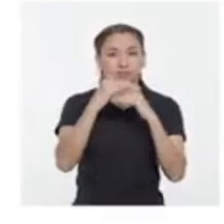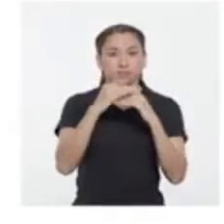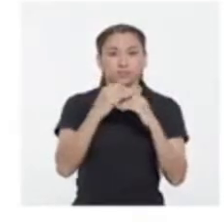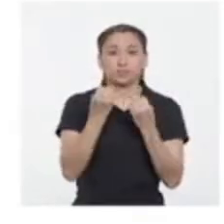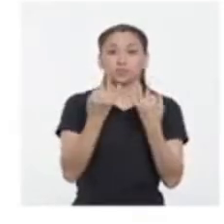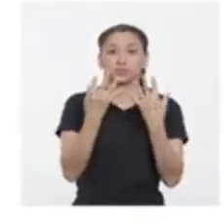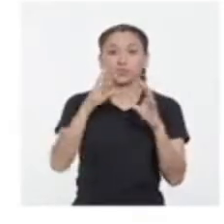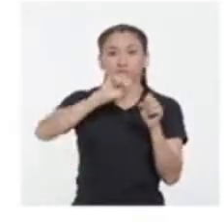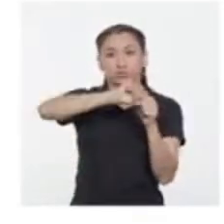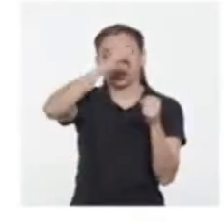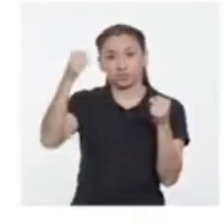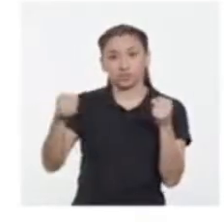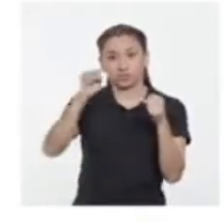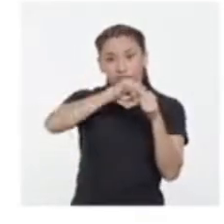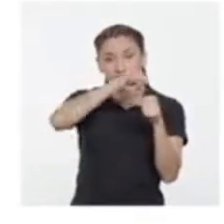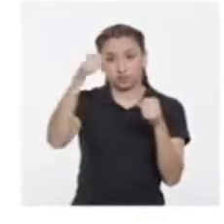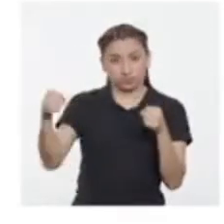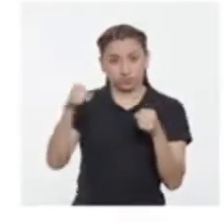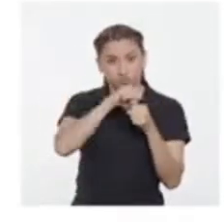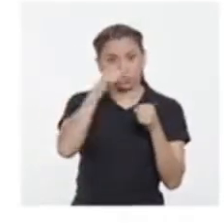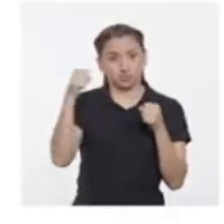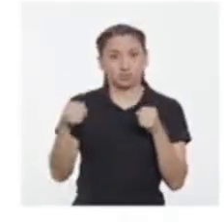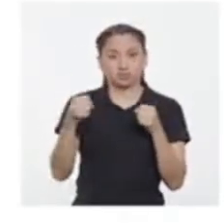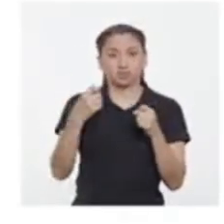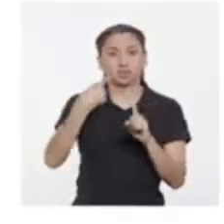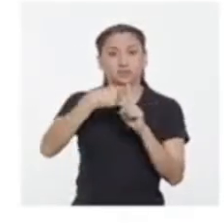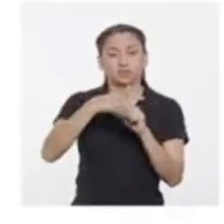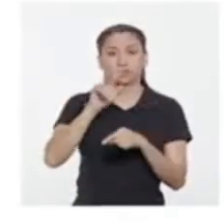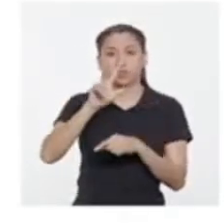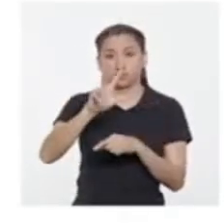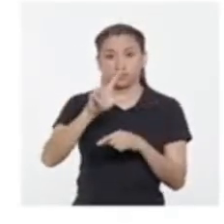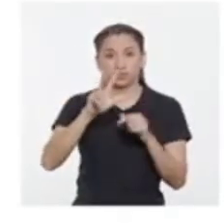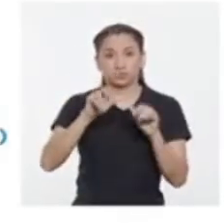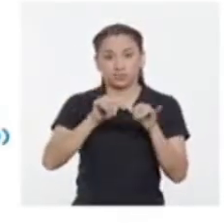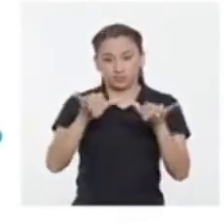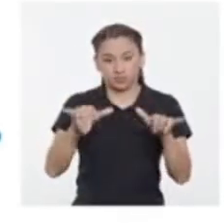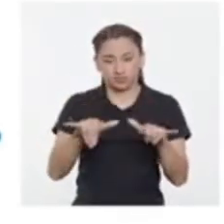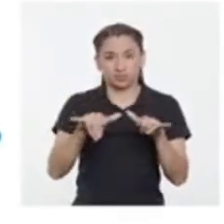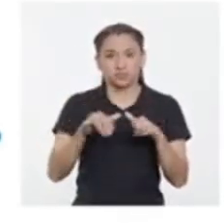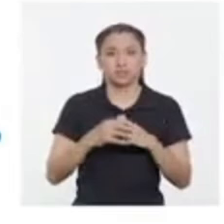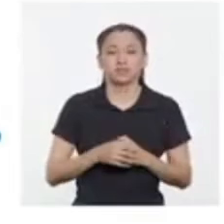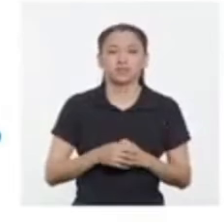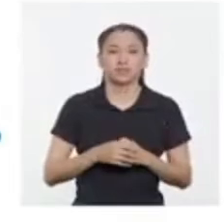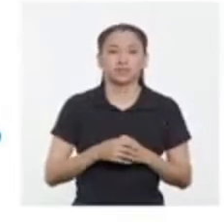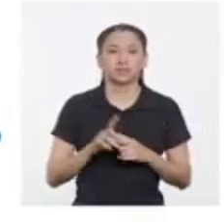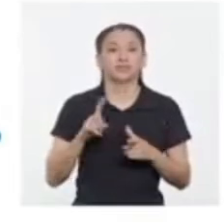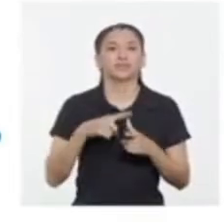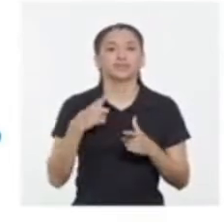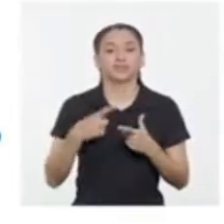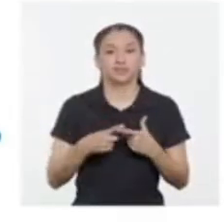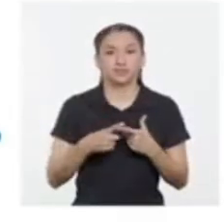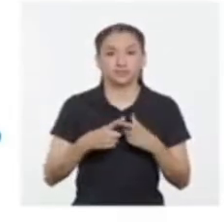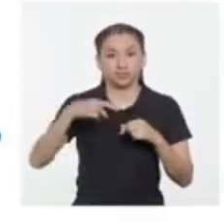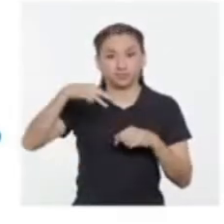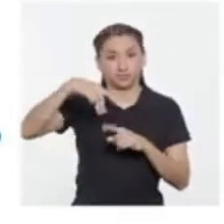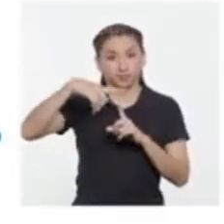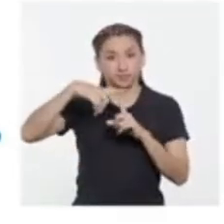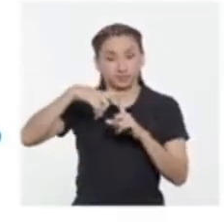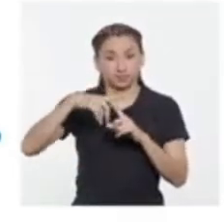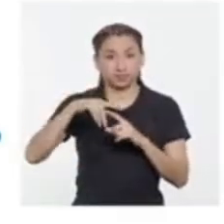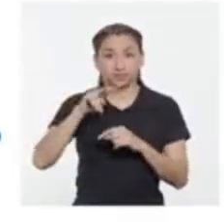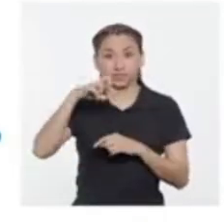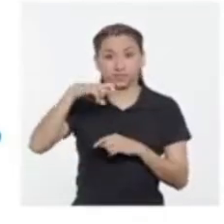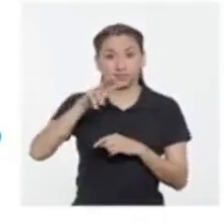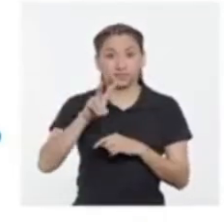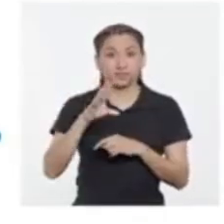es igual al número de arcos por la longitud de este, más 3 veces el largo del terreno. Entonces, los metros